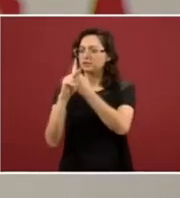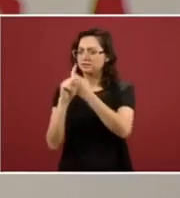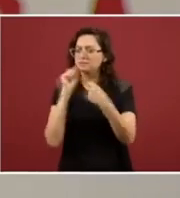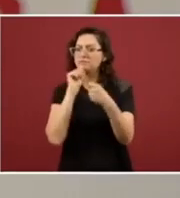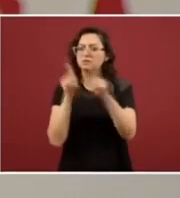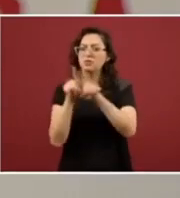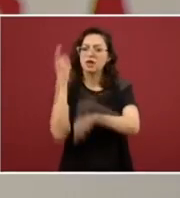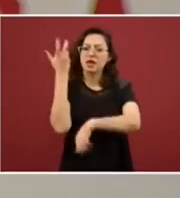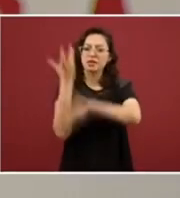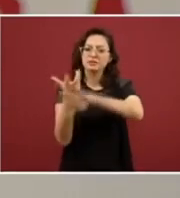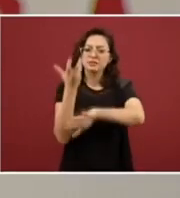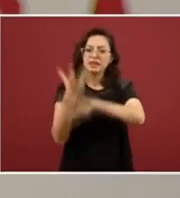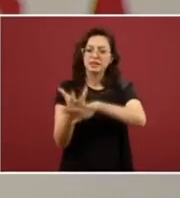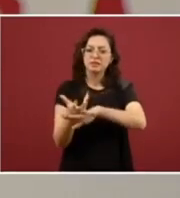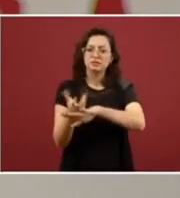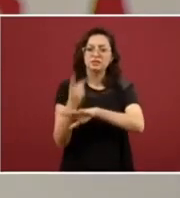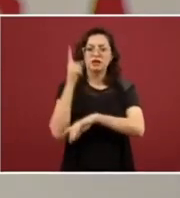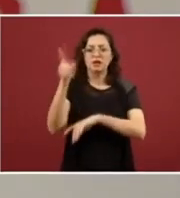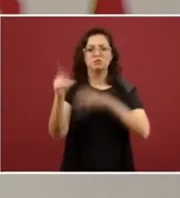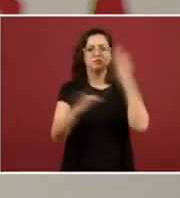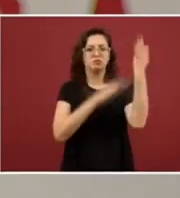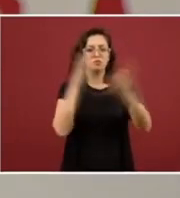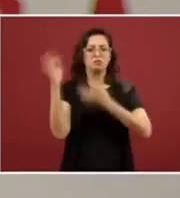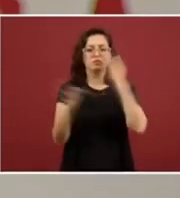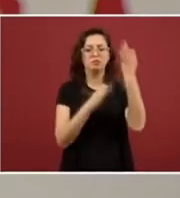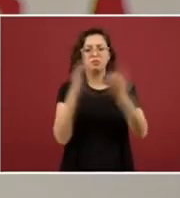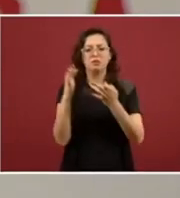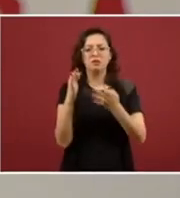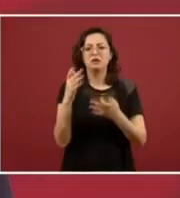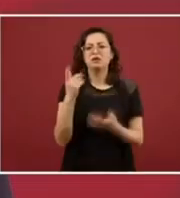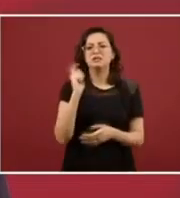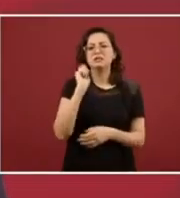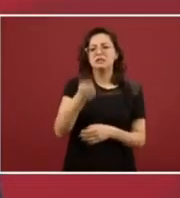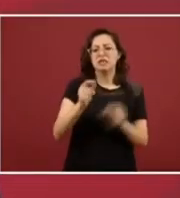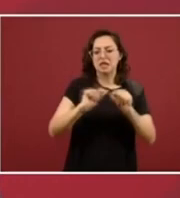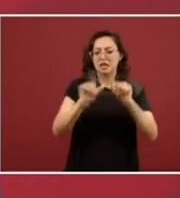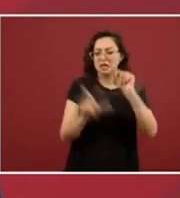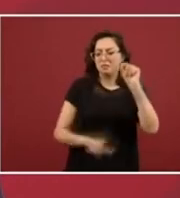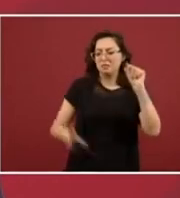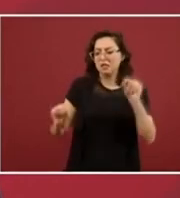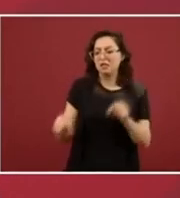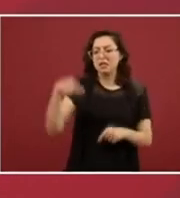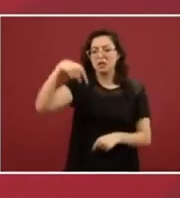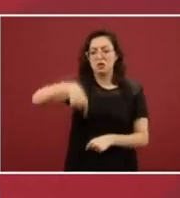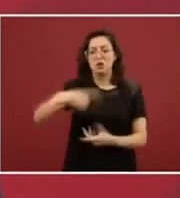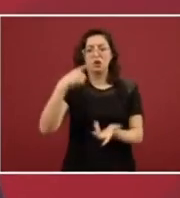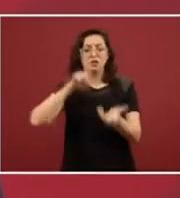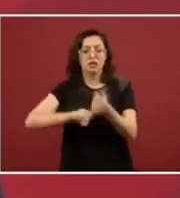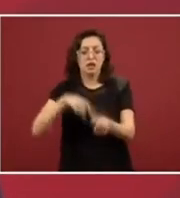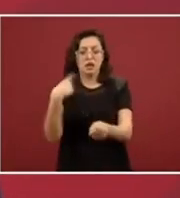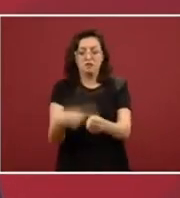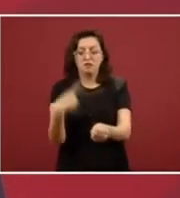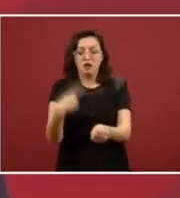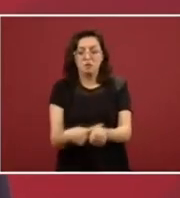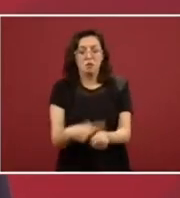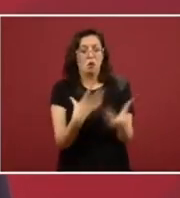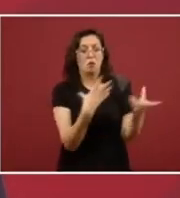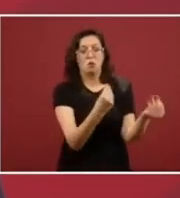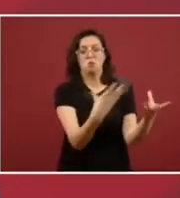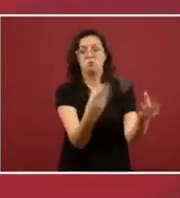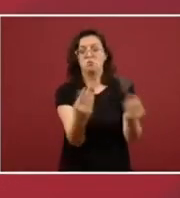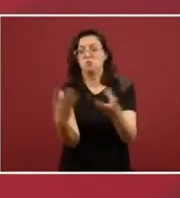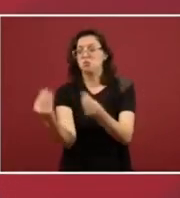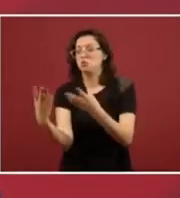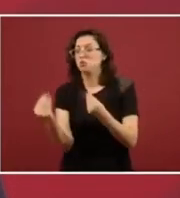Estados Unidos, en grandes cadenas de noticias, la idea de que México oculta los casos o miente o no se está dando cuenta y